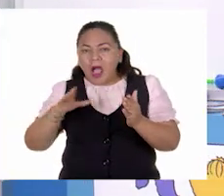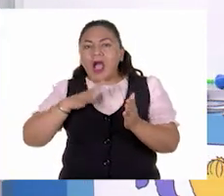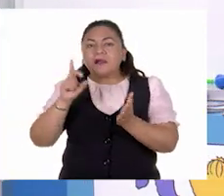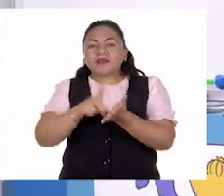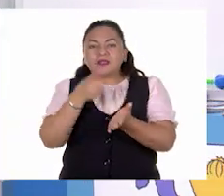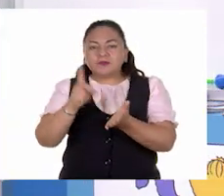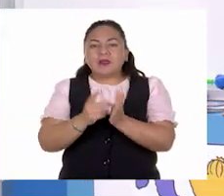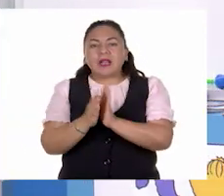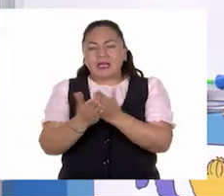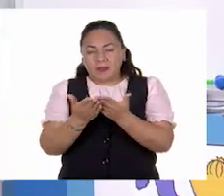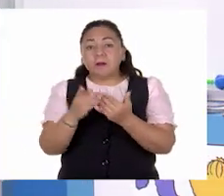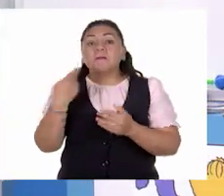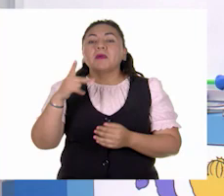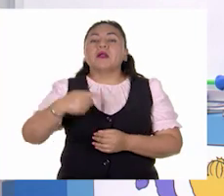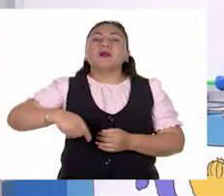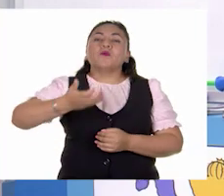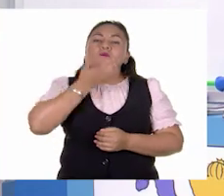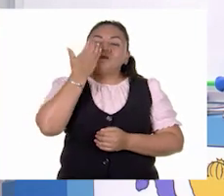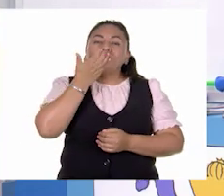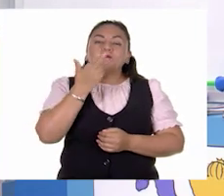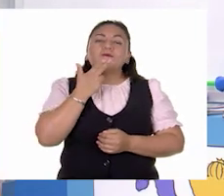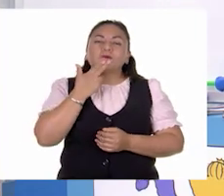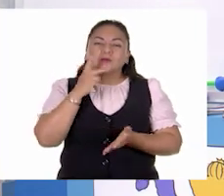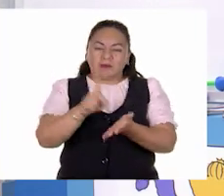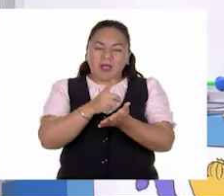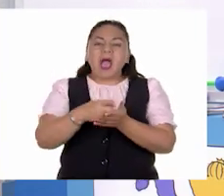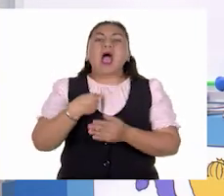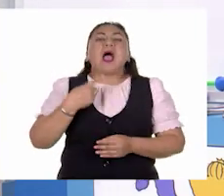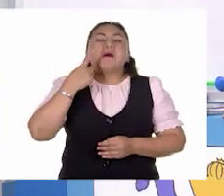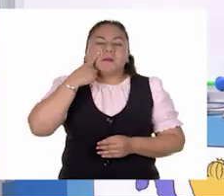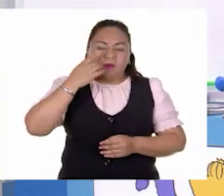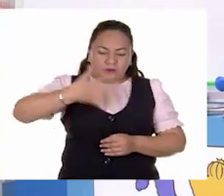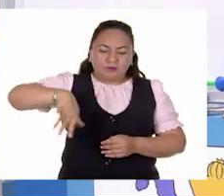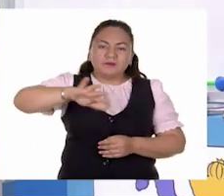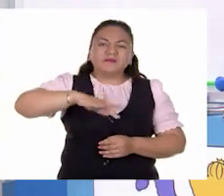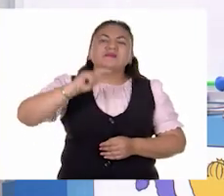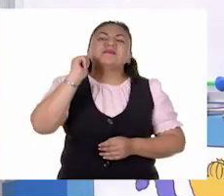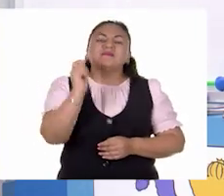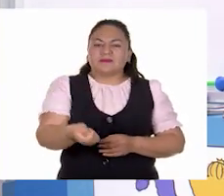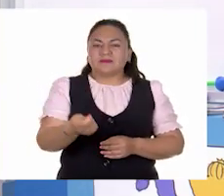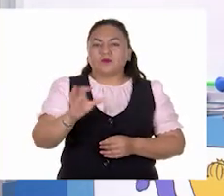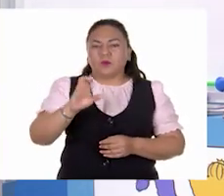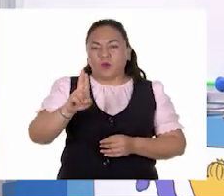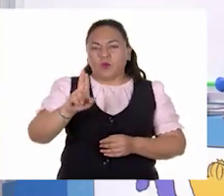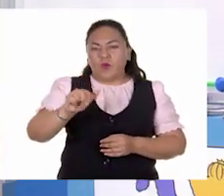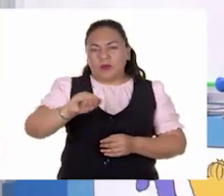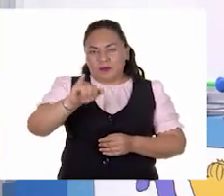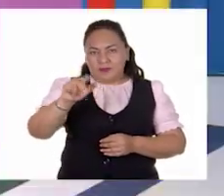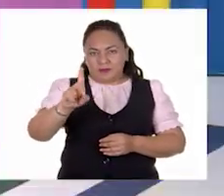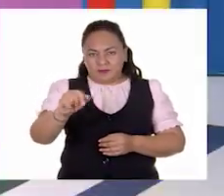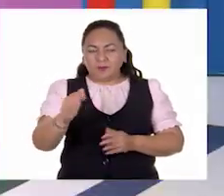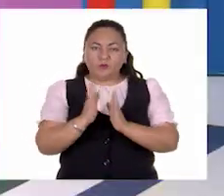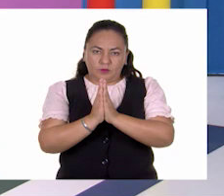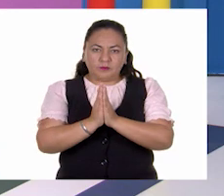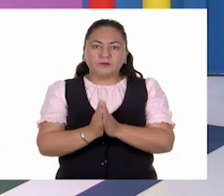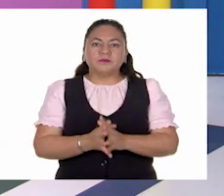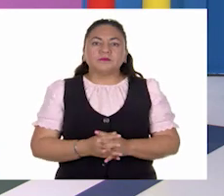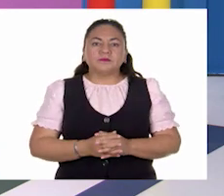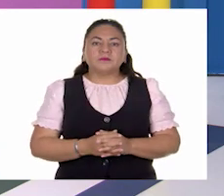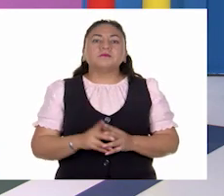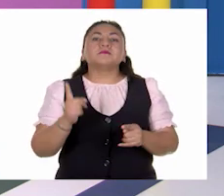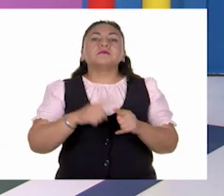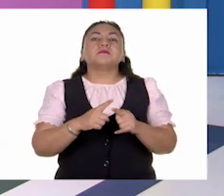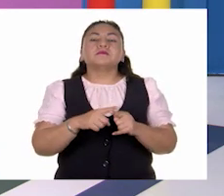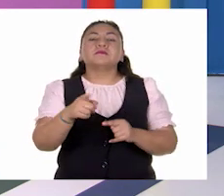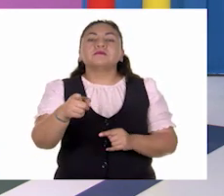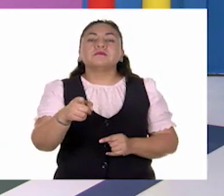Pero para conservar la costumbre de usar el diccionario, busquemos su definición ahí. Por favor. ¿Qué encuentras,